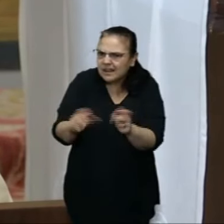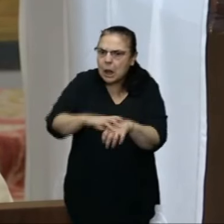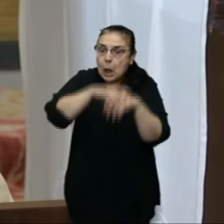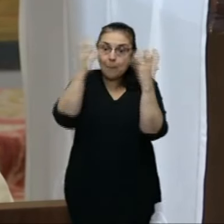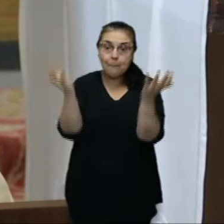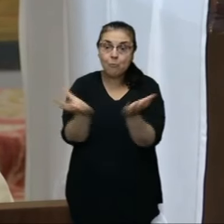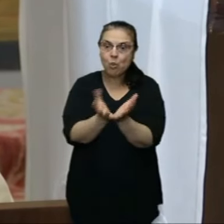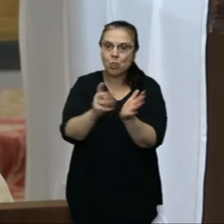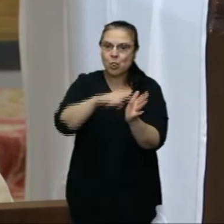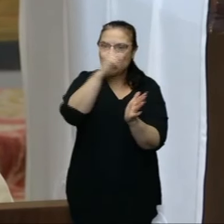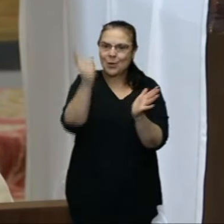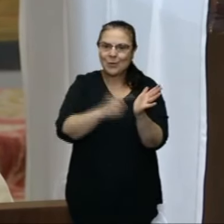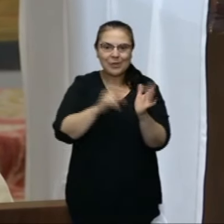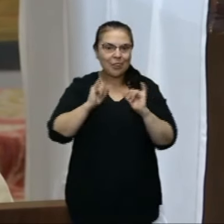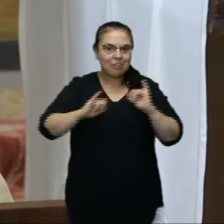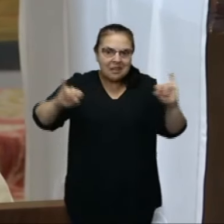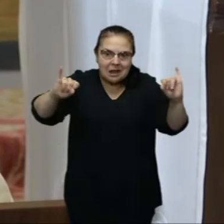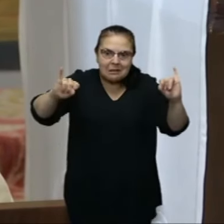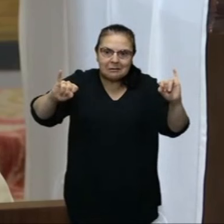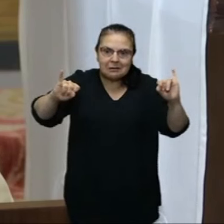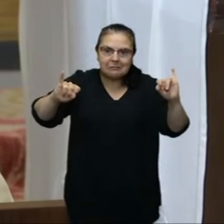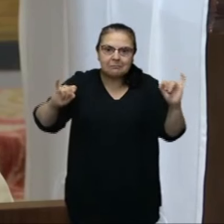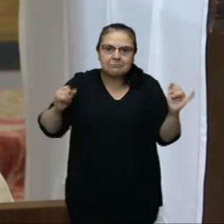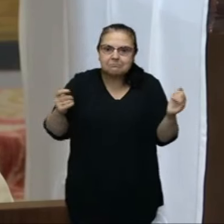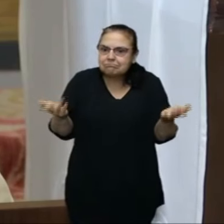entero celebra?